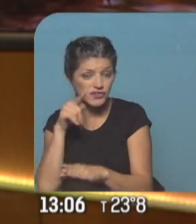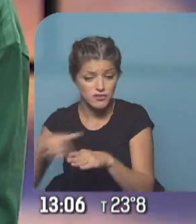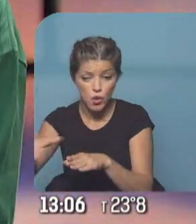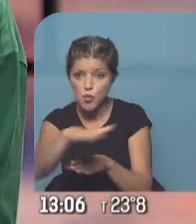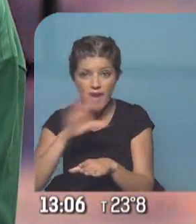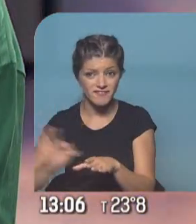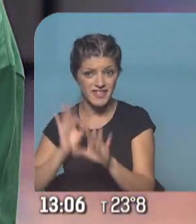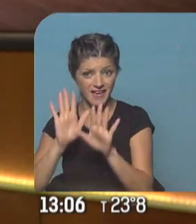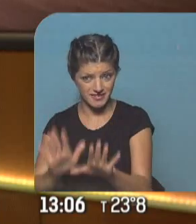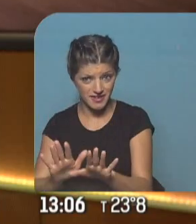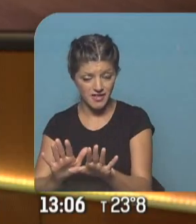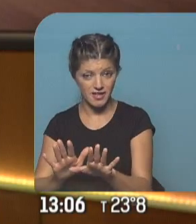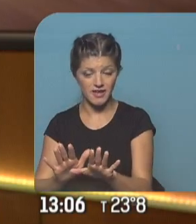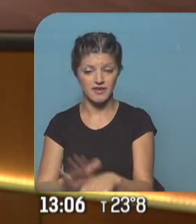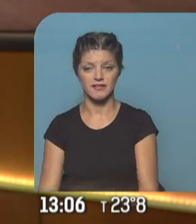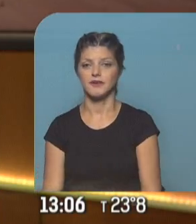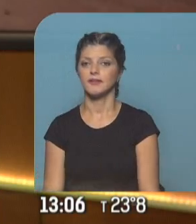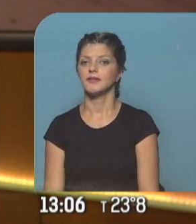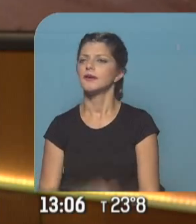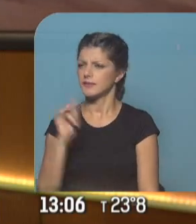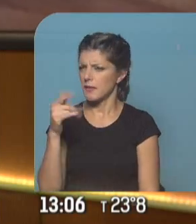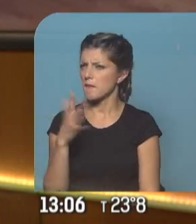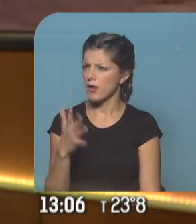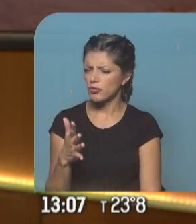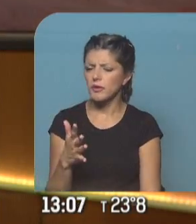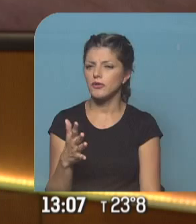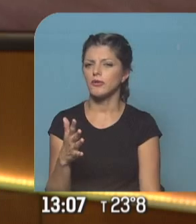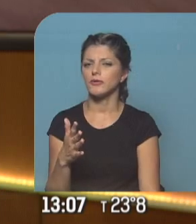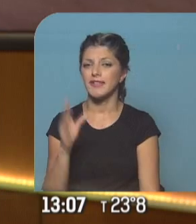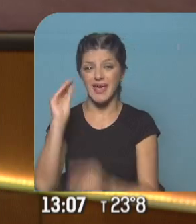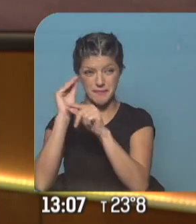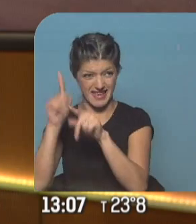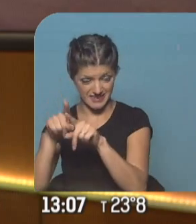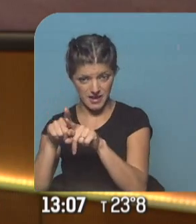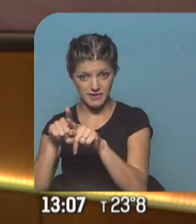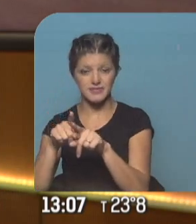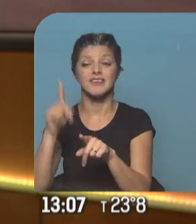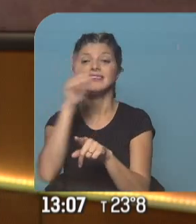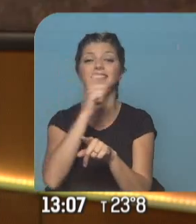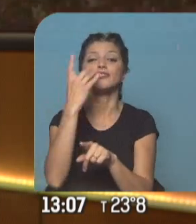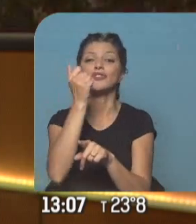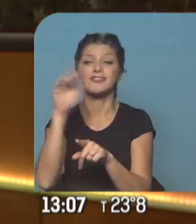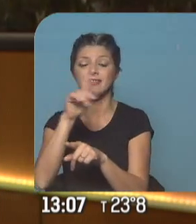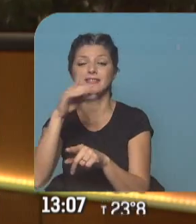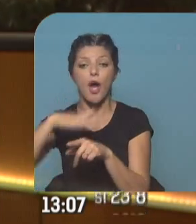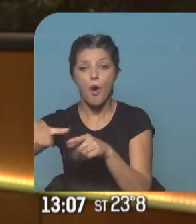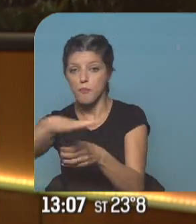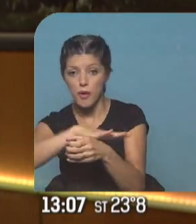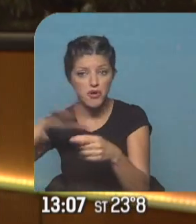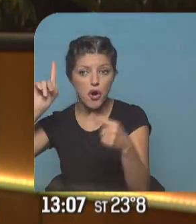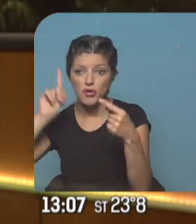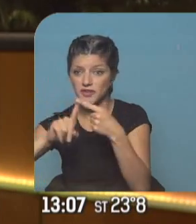están, pero son seres humanos. Sí, hay más o menos, se calcula que solo en la parte brasileña hay 160 pueblos no contactados, o sea que nunca tuvieron un